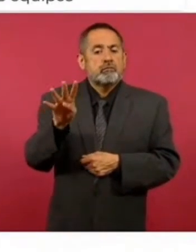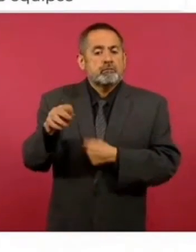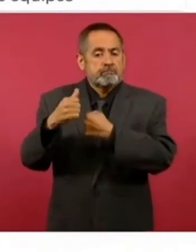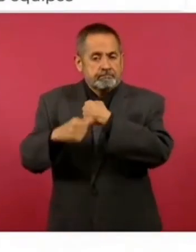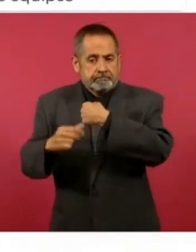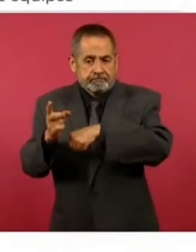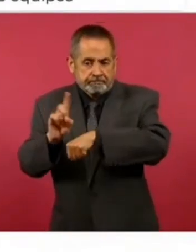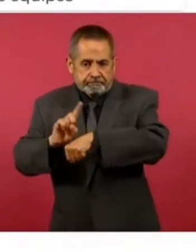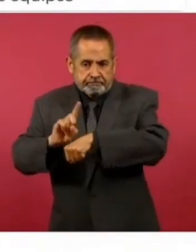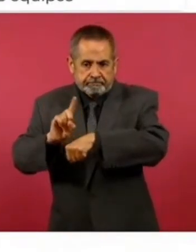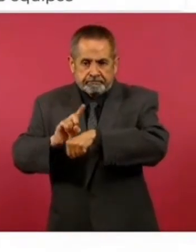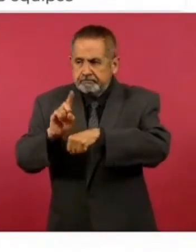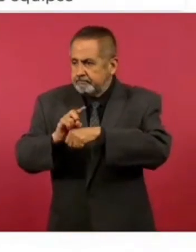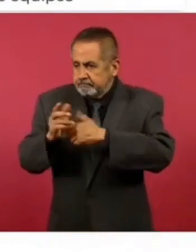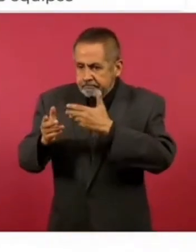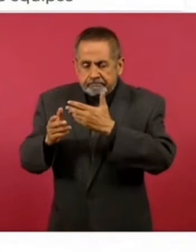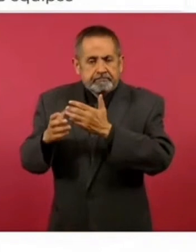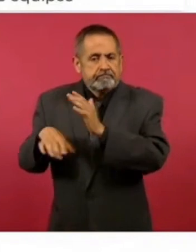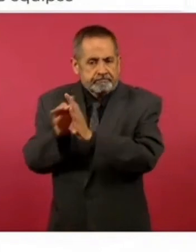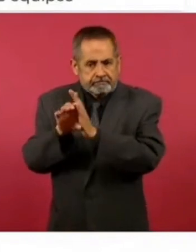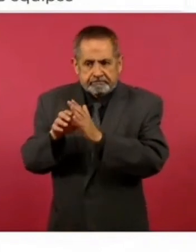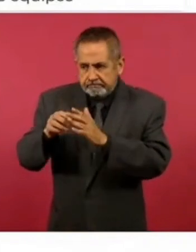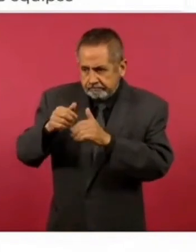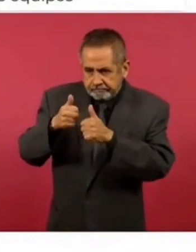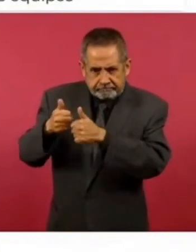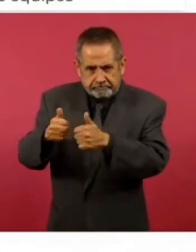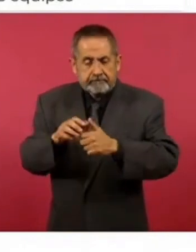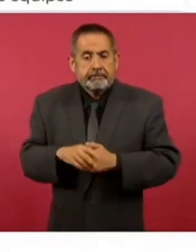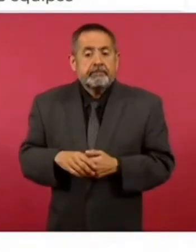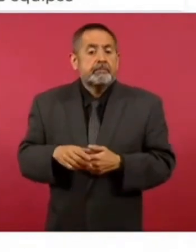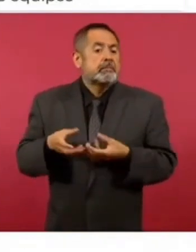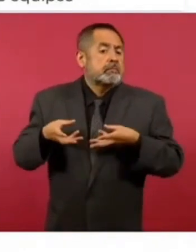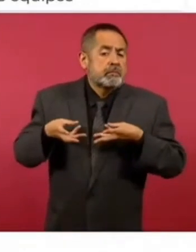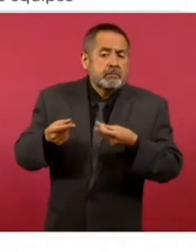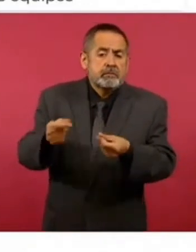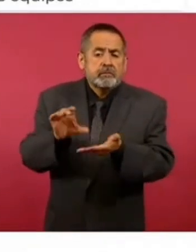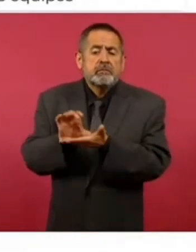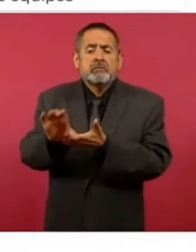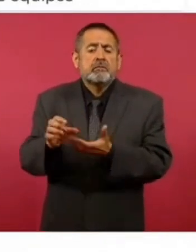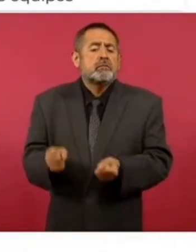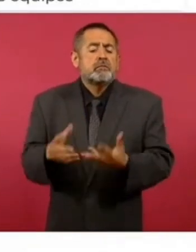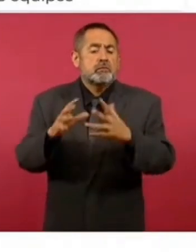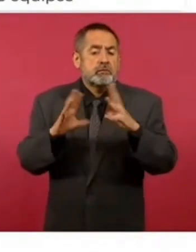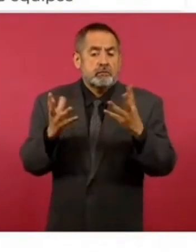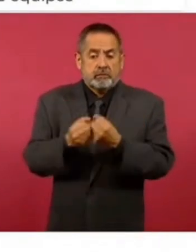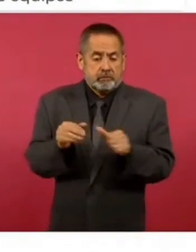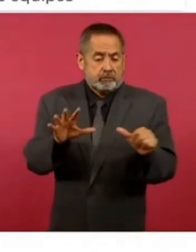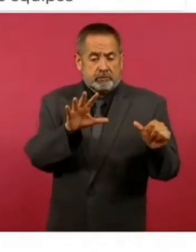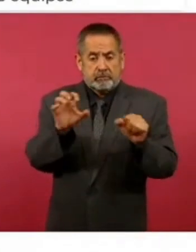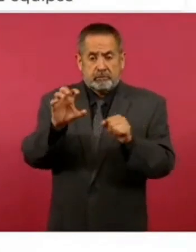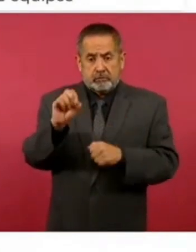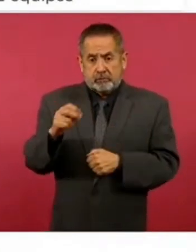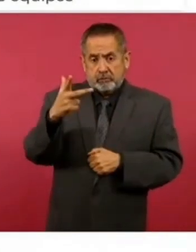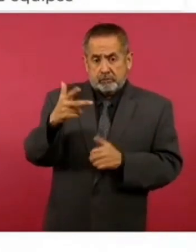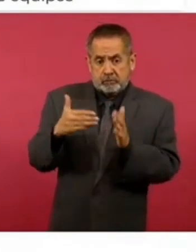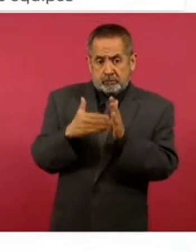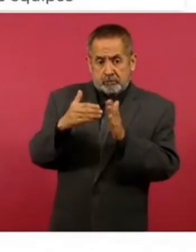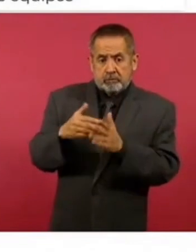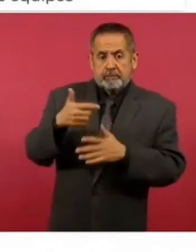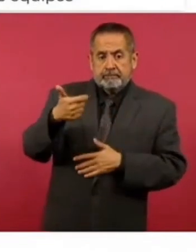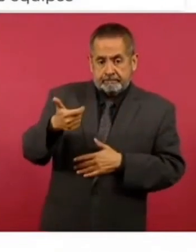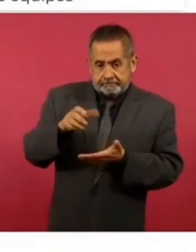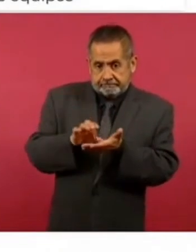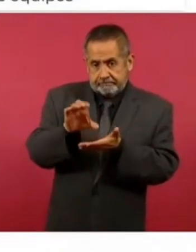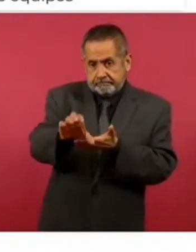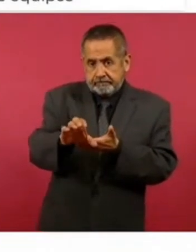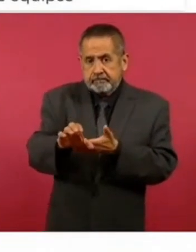cirugías diarias por quirófano. La inversión en el segundo nivel de atención en ese estado ha sido de 608 millones de pesos y